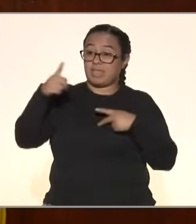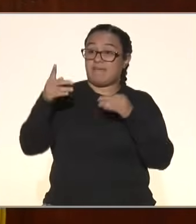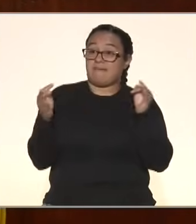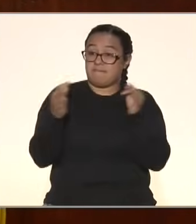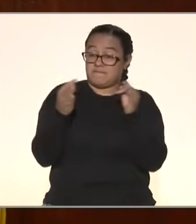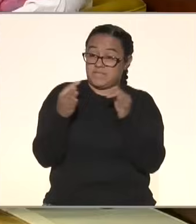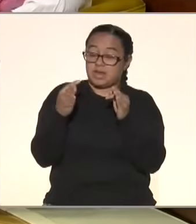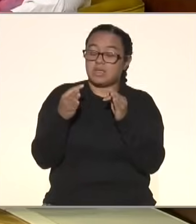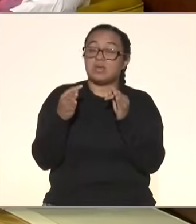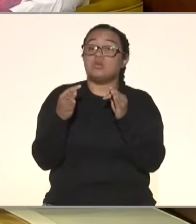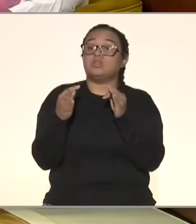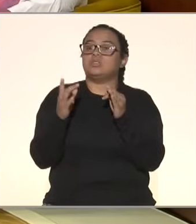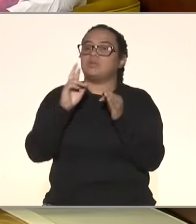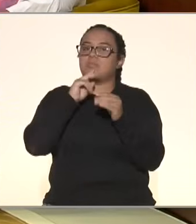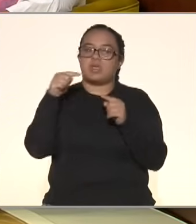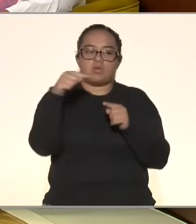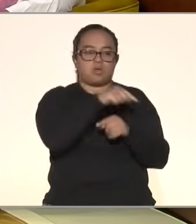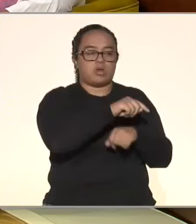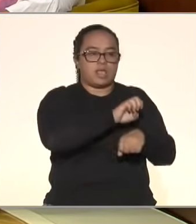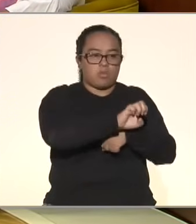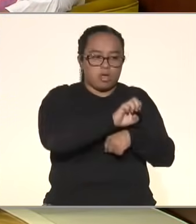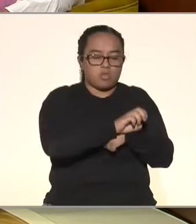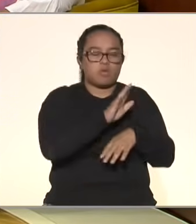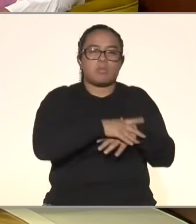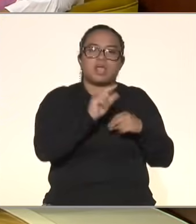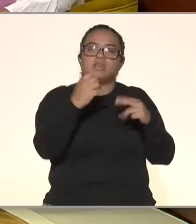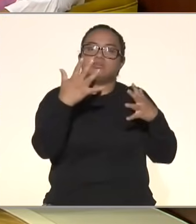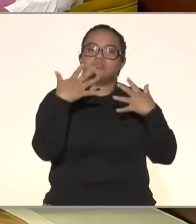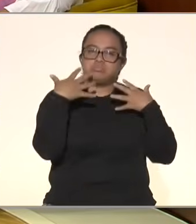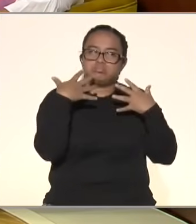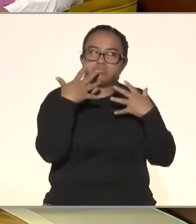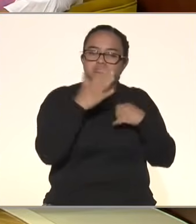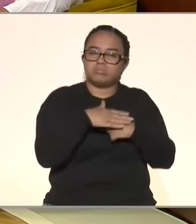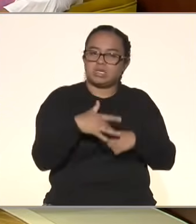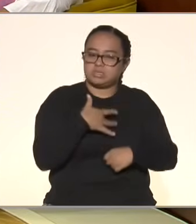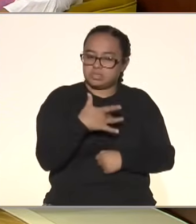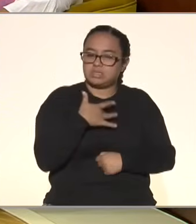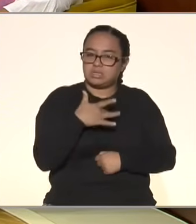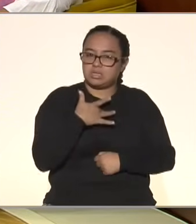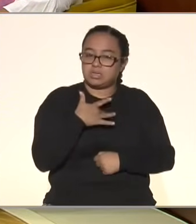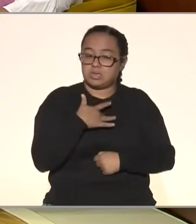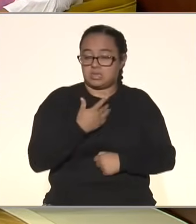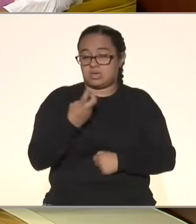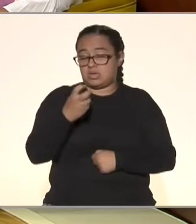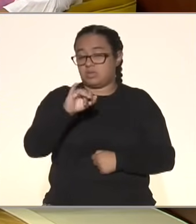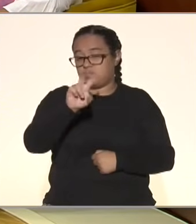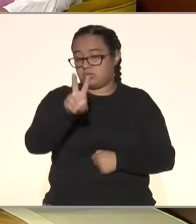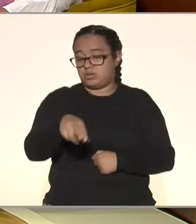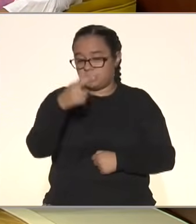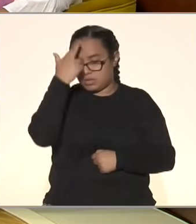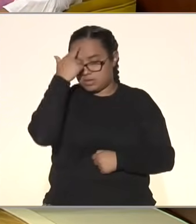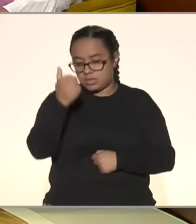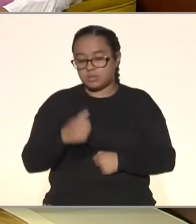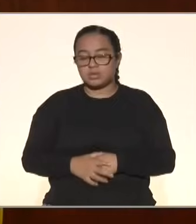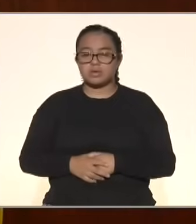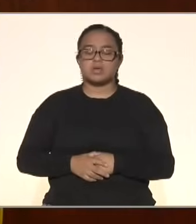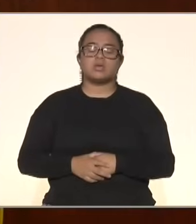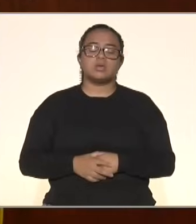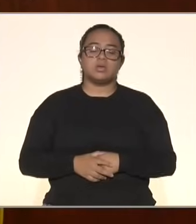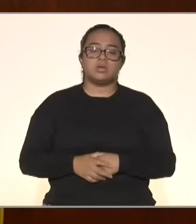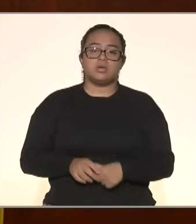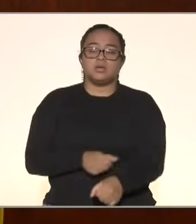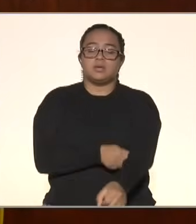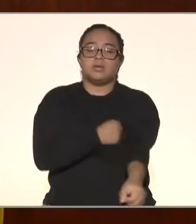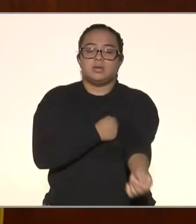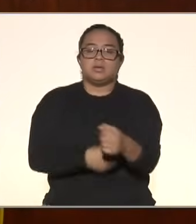bajan más al trópico, ¿no? Al Ecuador, o sea, buscan más el calorcito. Eso es, por supuesto, cierto. A mí me